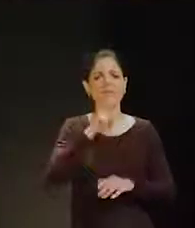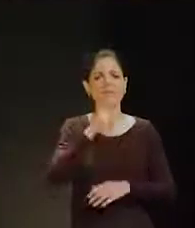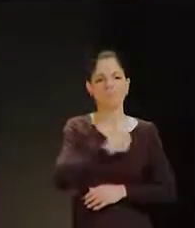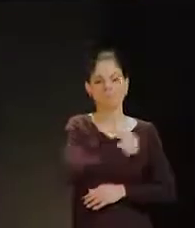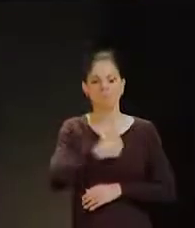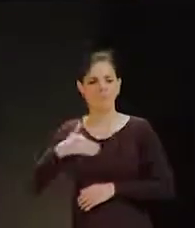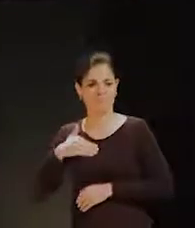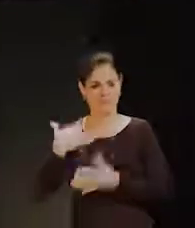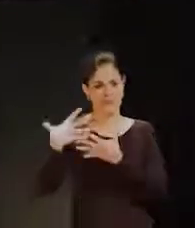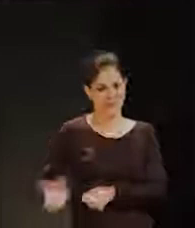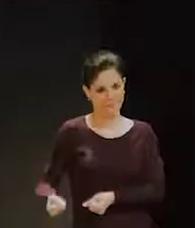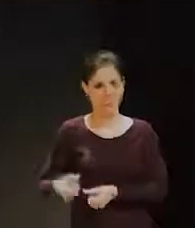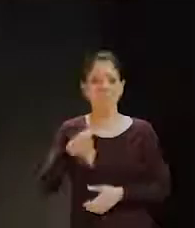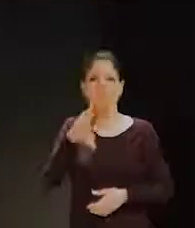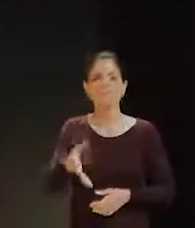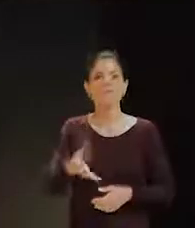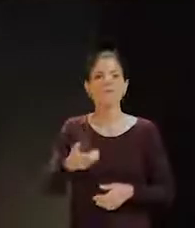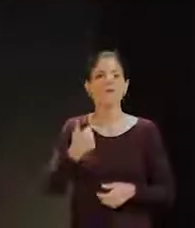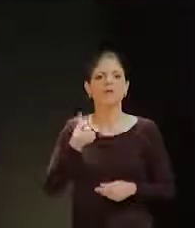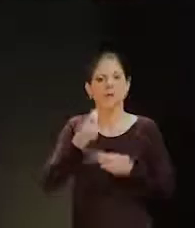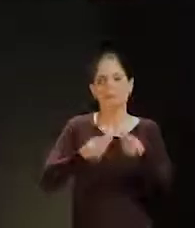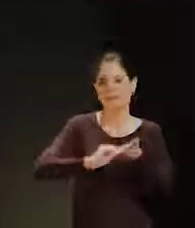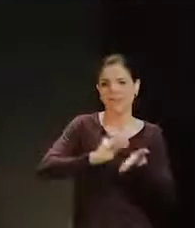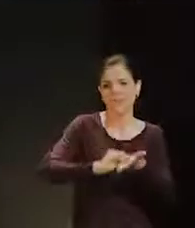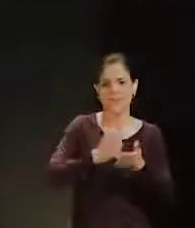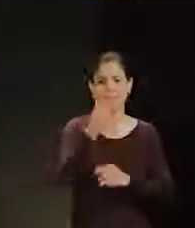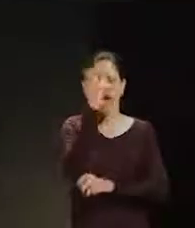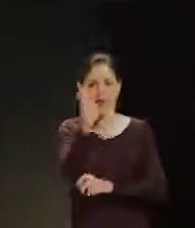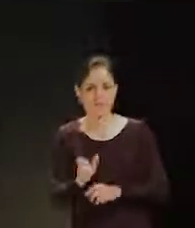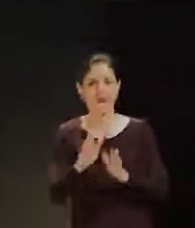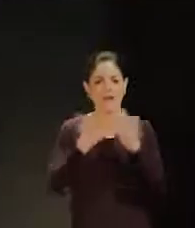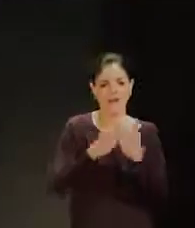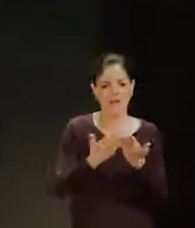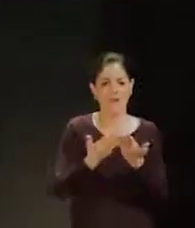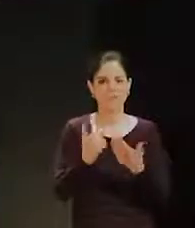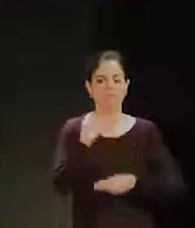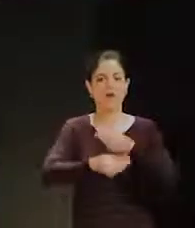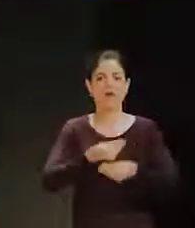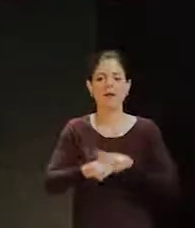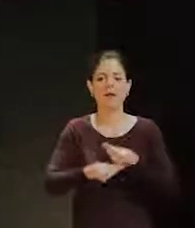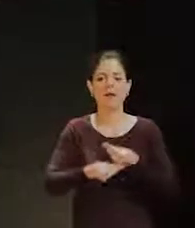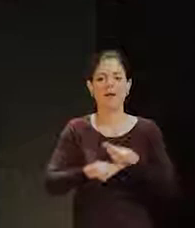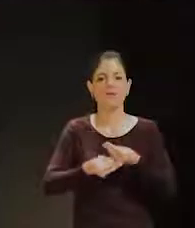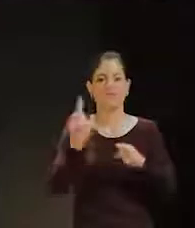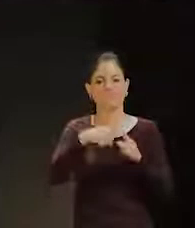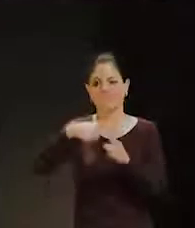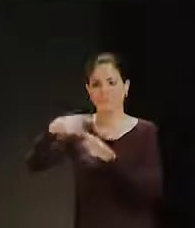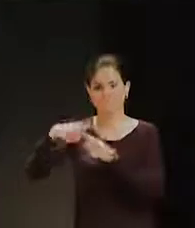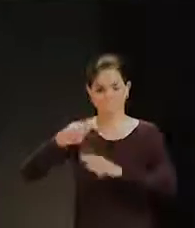multitasking. Yo voy a hacer taller, yo voy a escribir artículos por libros, yo voy a dirigir